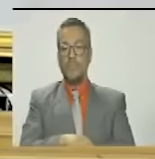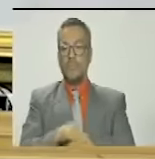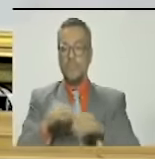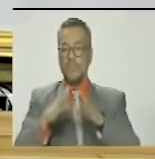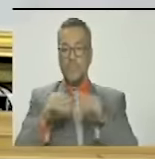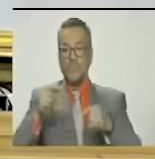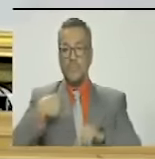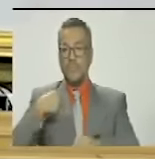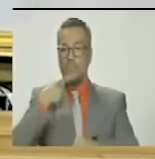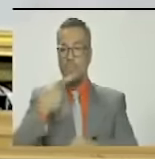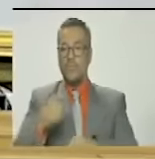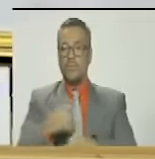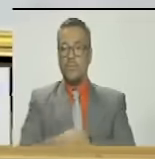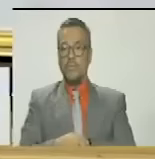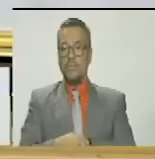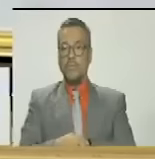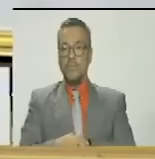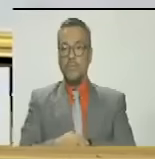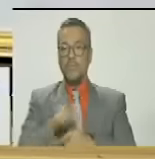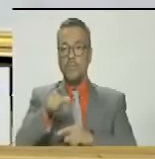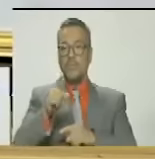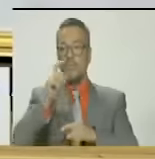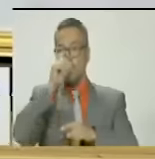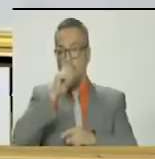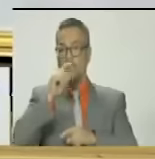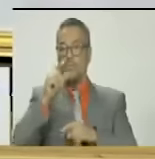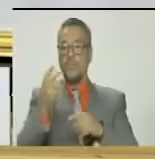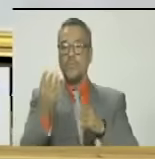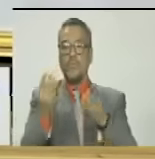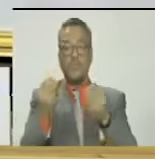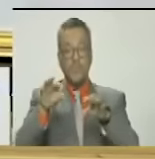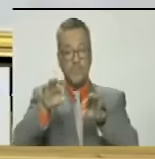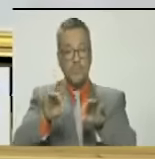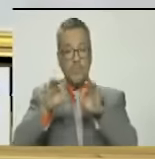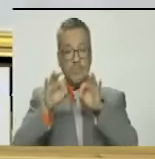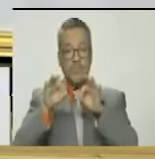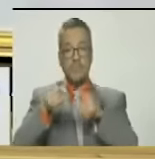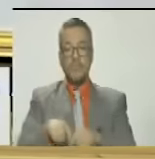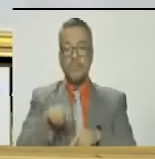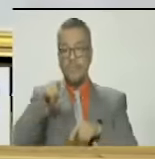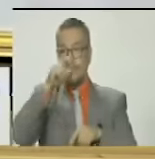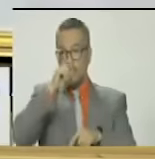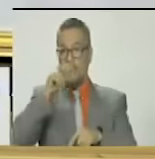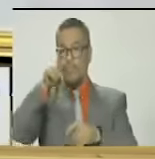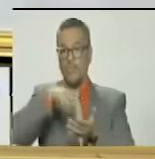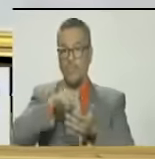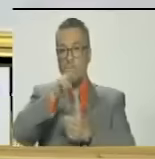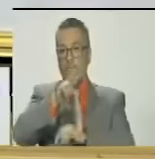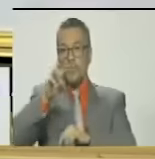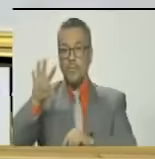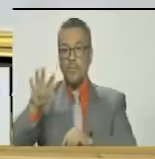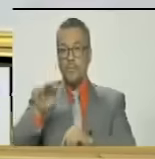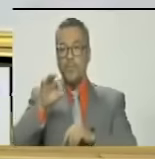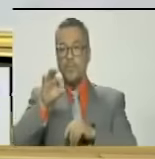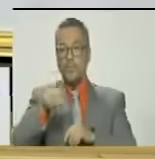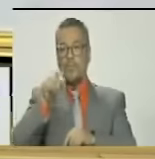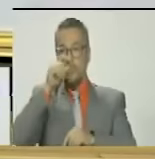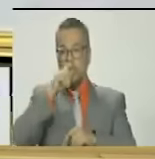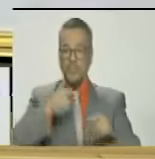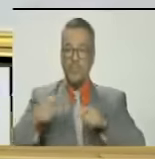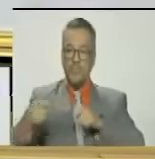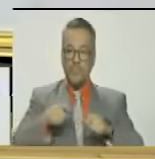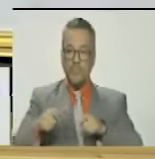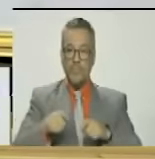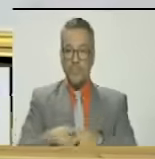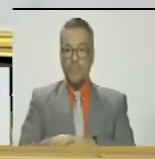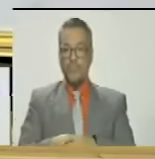Todo parece indicar que este será un año interesante, que este año 2024 será un año movido